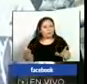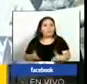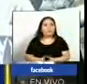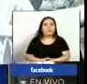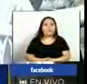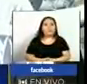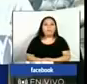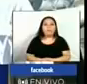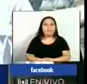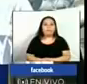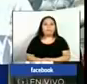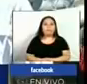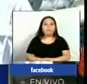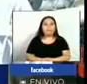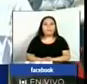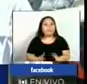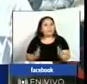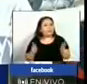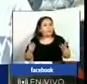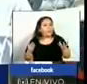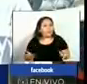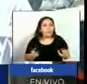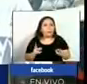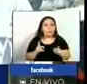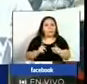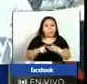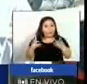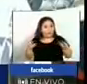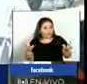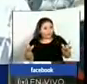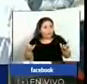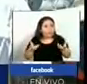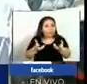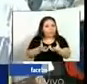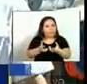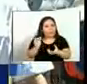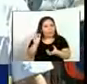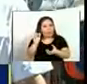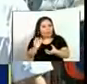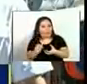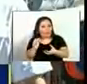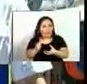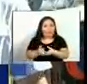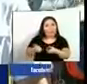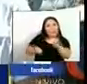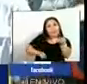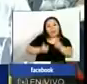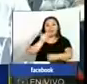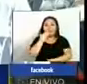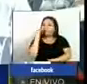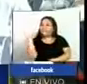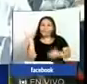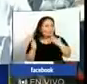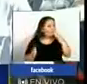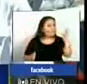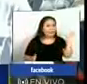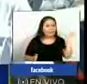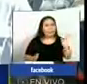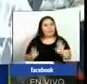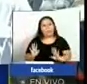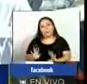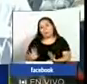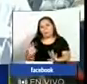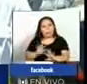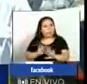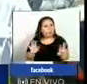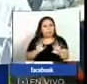con grandes concentraciones de personas en las caravanas en los desfiles etcétera